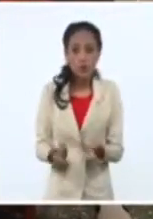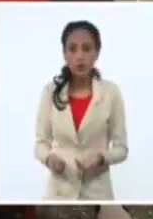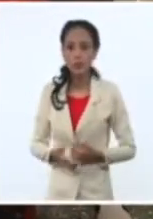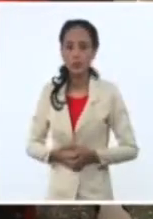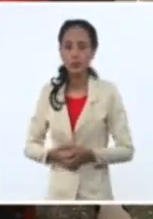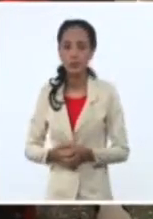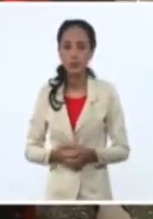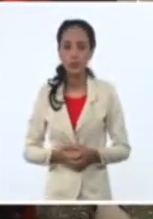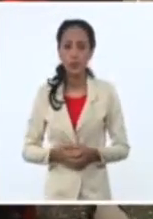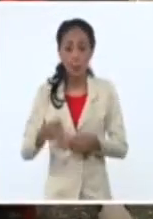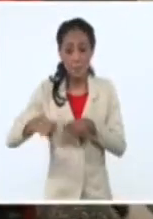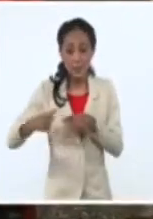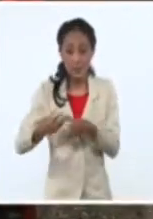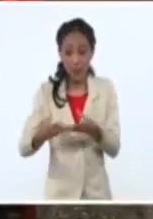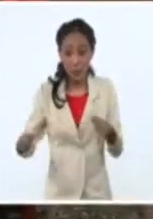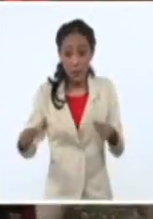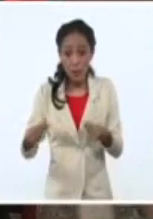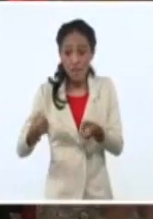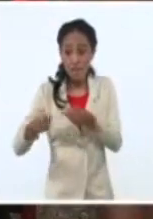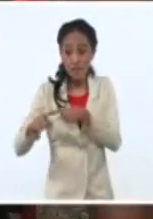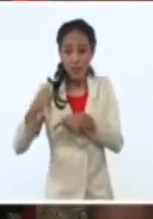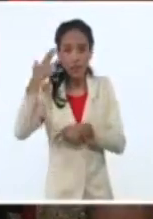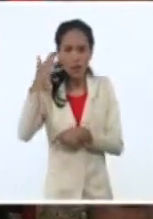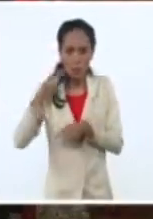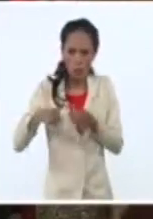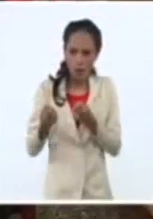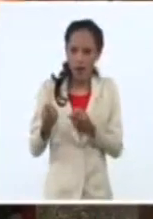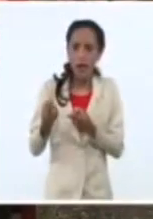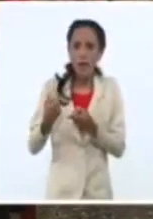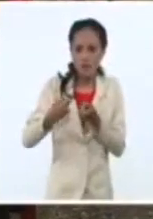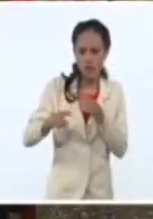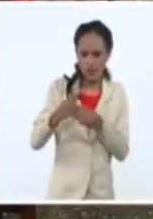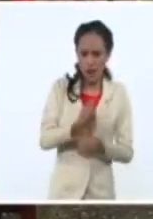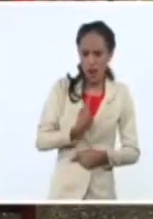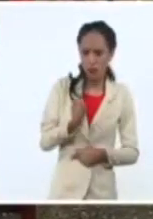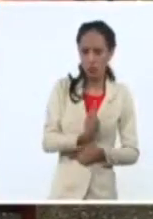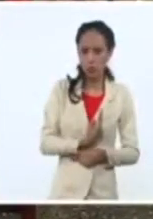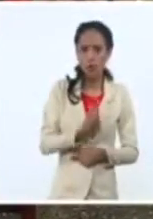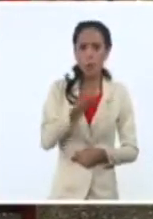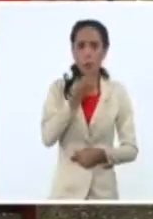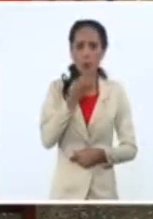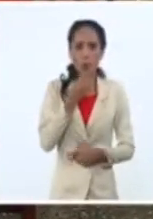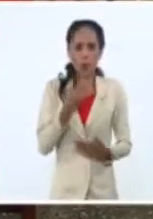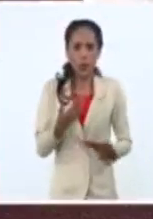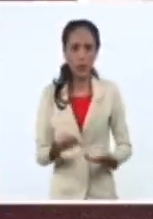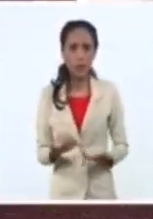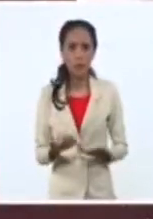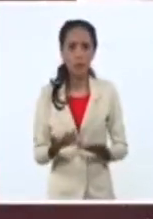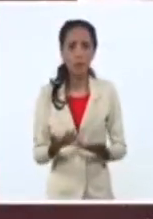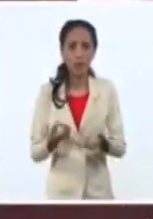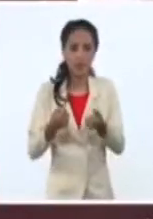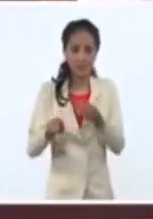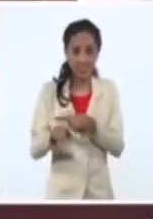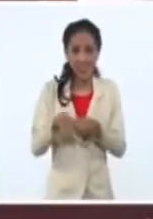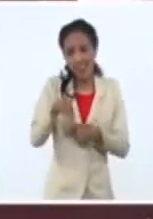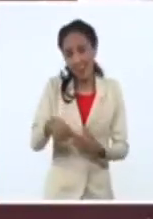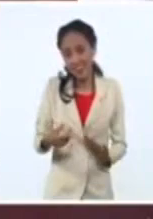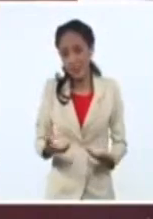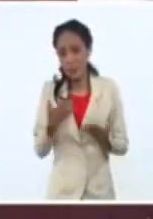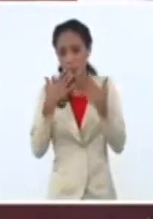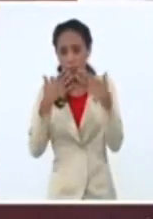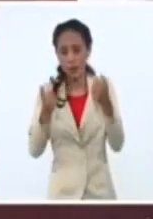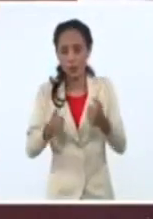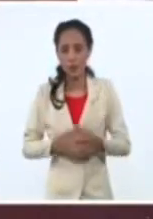que sale, quizás aquí hacemos un producto final y le damos otro valor agregado y estamos dando empleo. Diversificar la oferta a